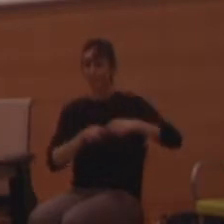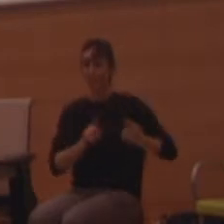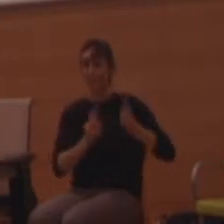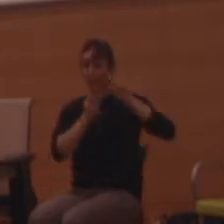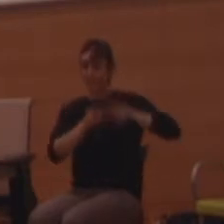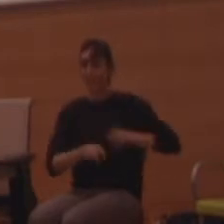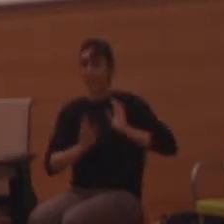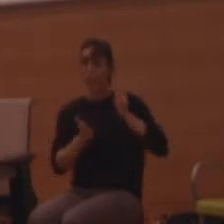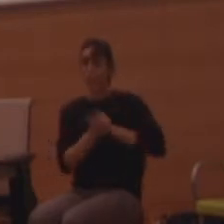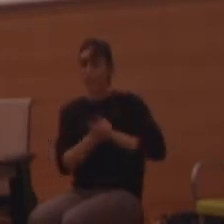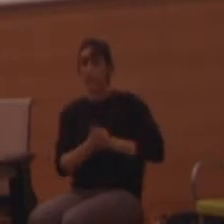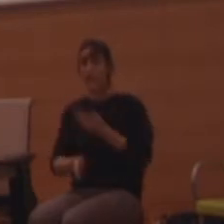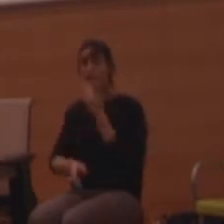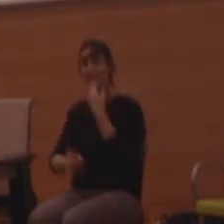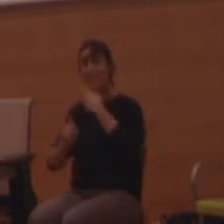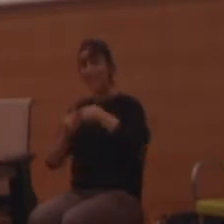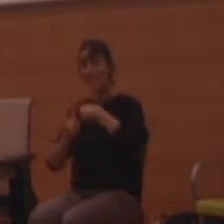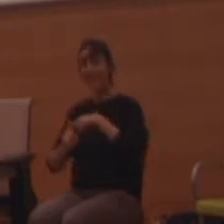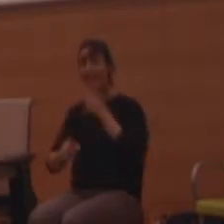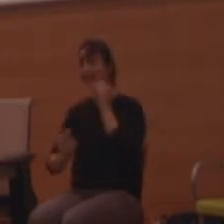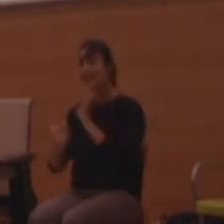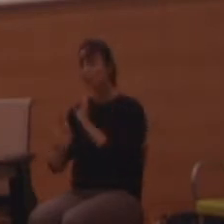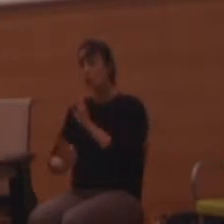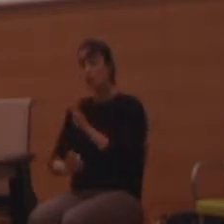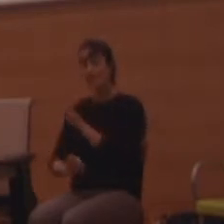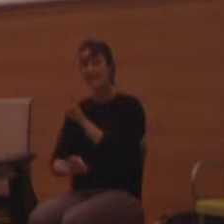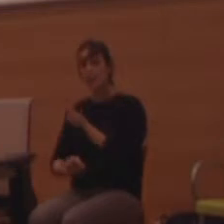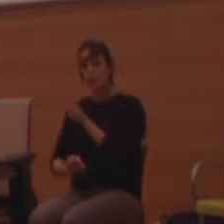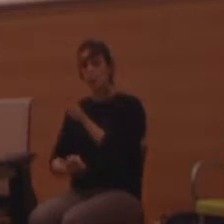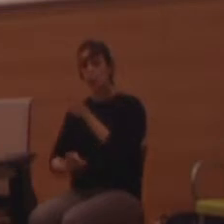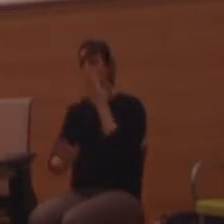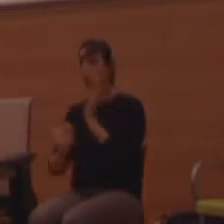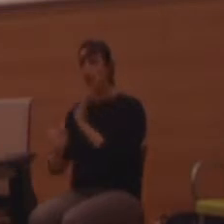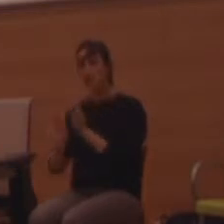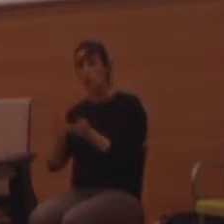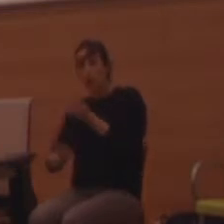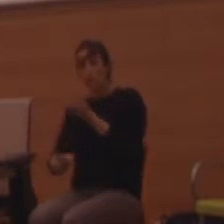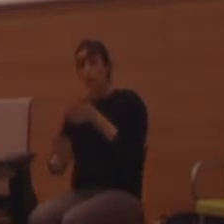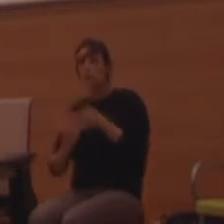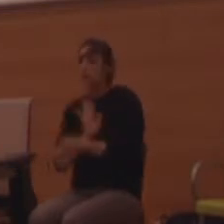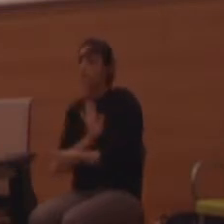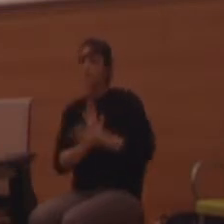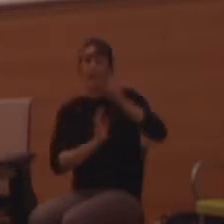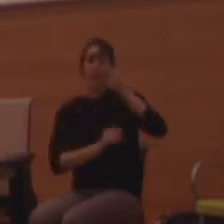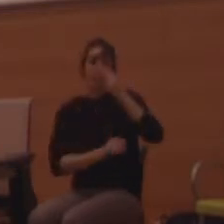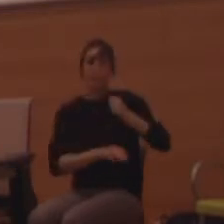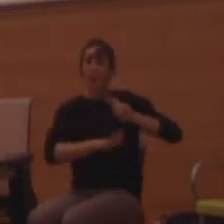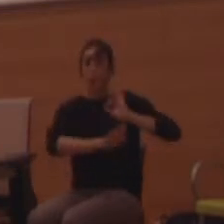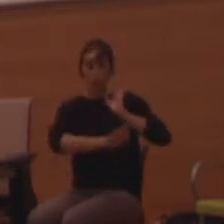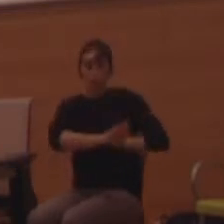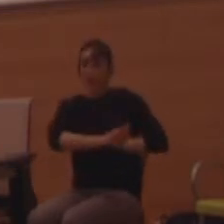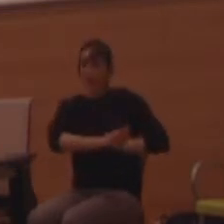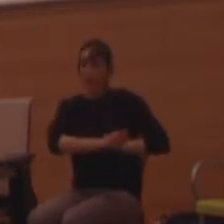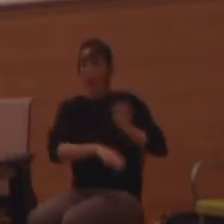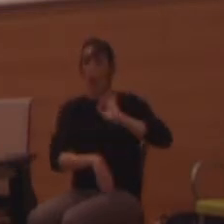de riesgo 2 o alto riesgo, significa que tenemos delante de nosotros a un paciente con un pie ulcerado, a un paciente